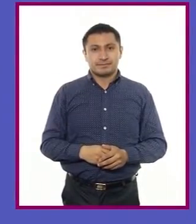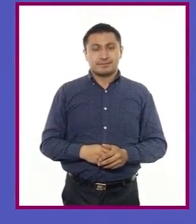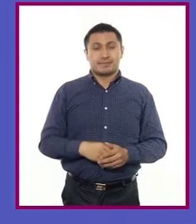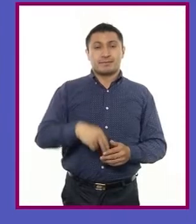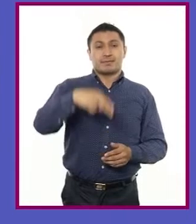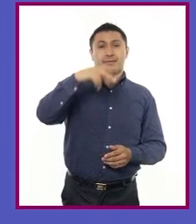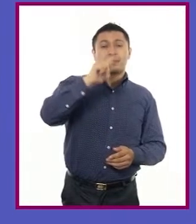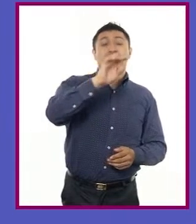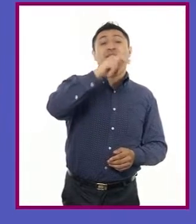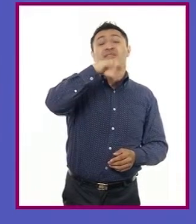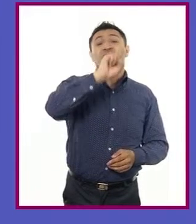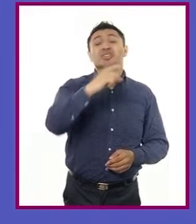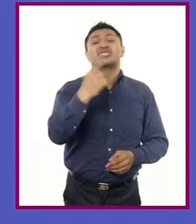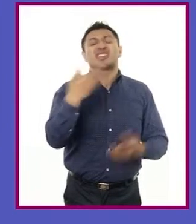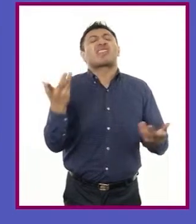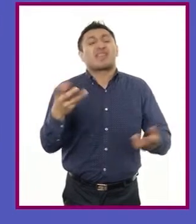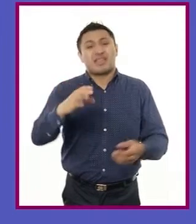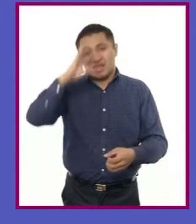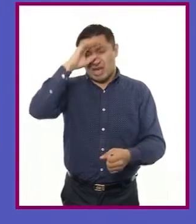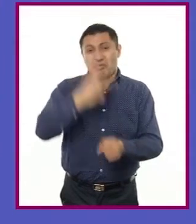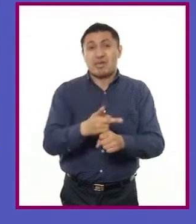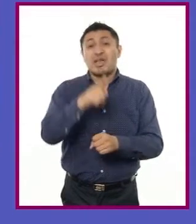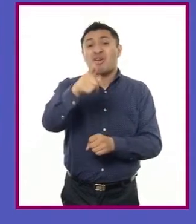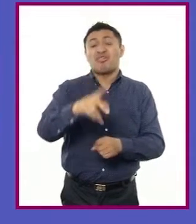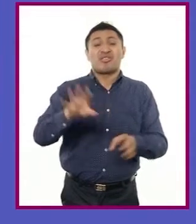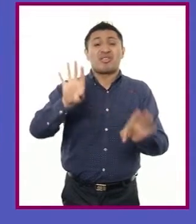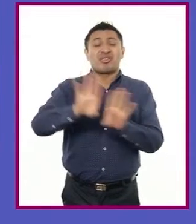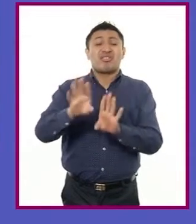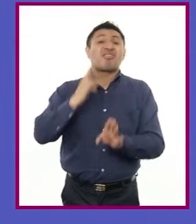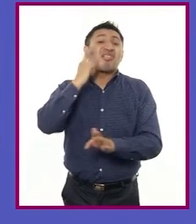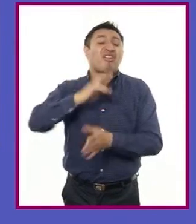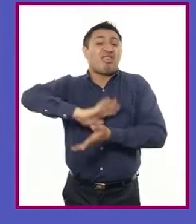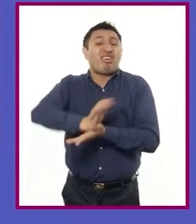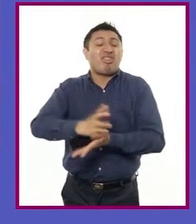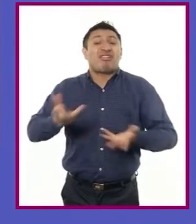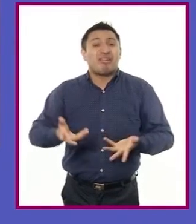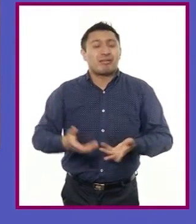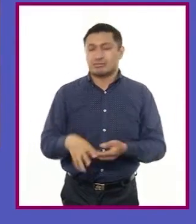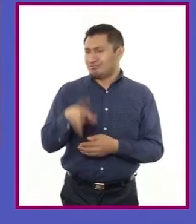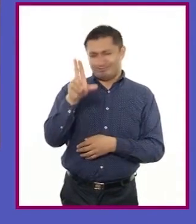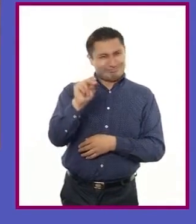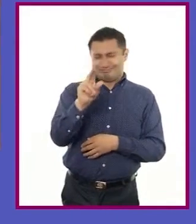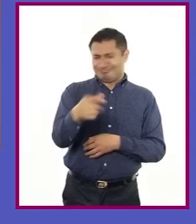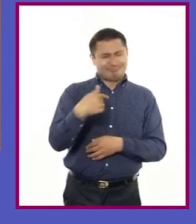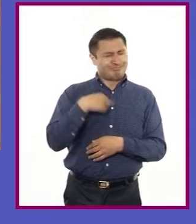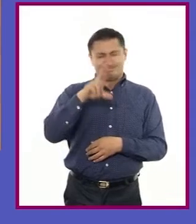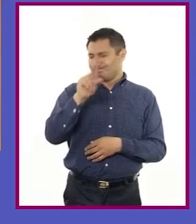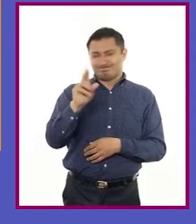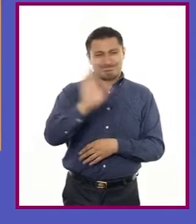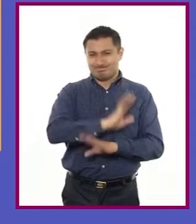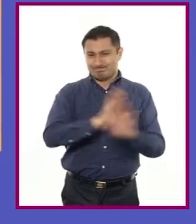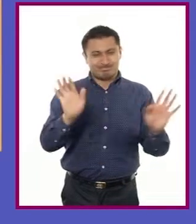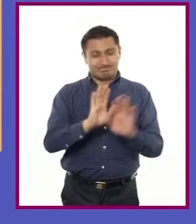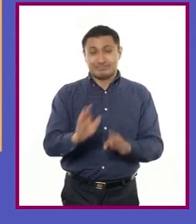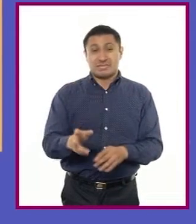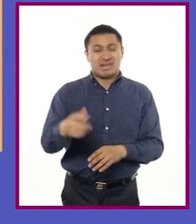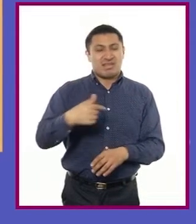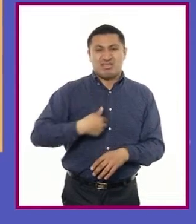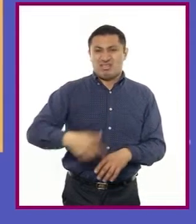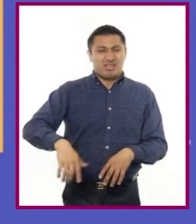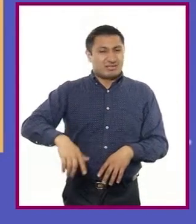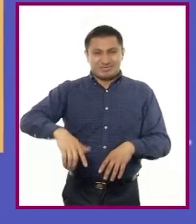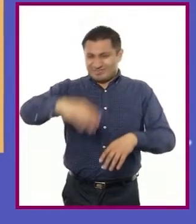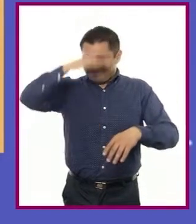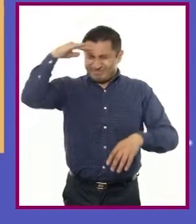¿Tons qué, compadre? ¿Es usted racista? Uy, no, para nada. Eso sí, no aguanto ni a